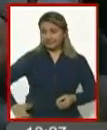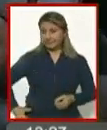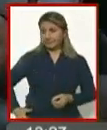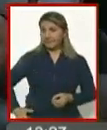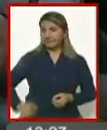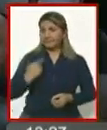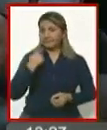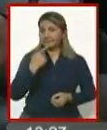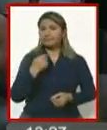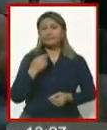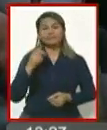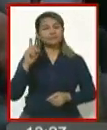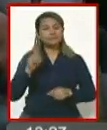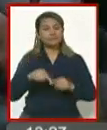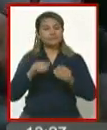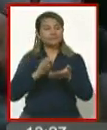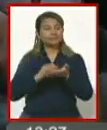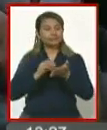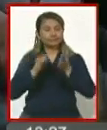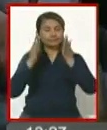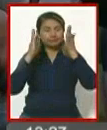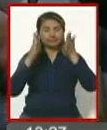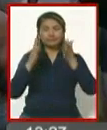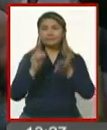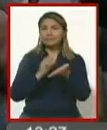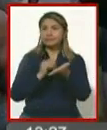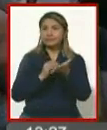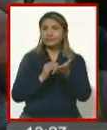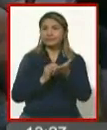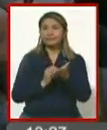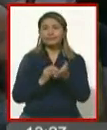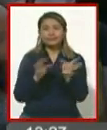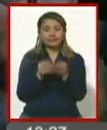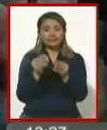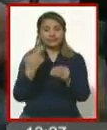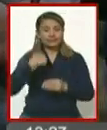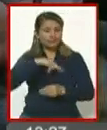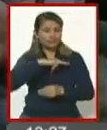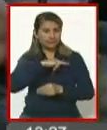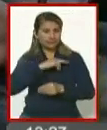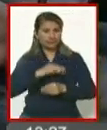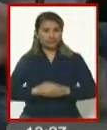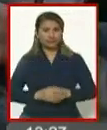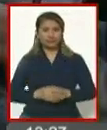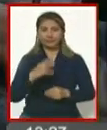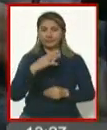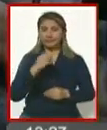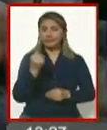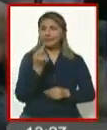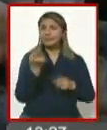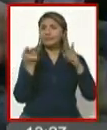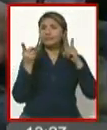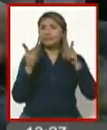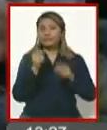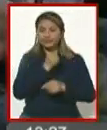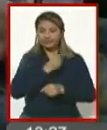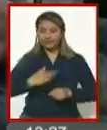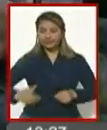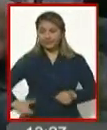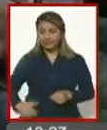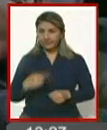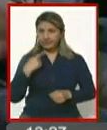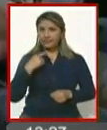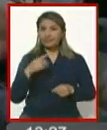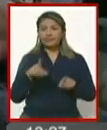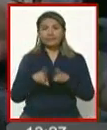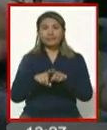hasta el momento no nos atiende, no nos escucha, no se reúne con nosotros. Y cuando el gobernador,